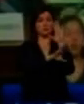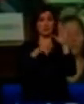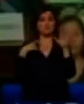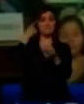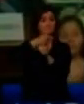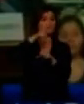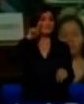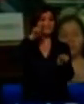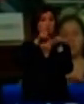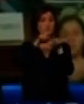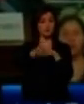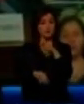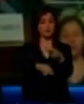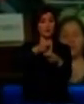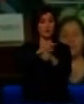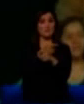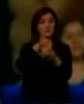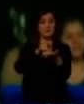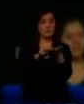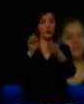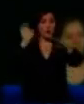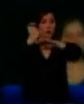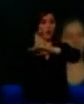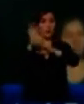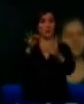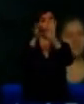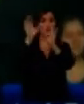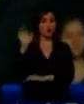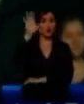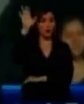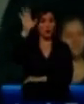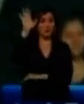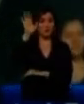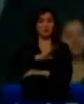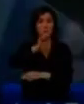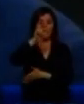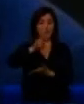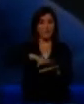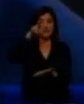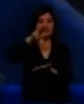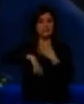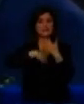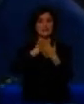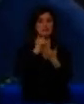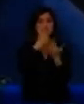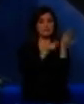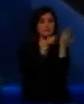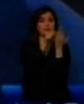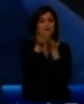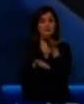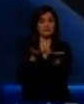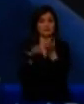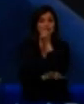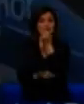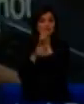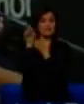respecto al acuerdo comercial multipartes que firmó Ecuador con la Unión Europea y que ahora debe ratificarse, aseguró el ministro de Comercio Exterior, Juan